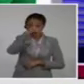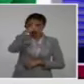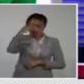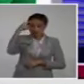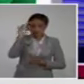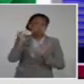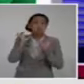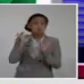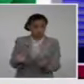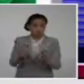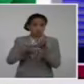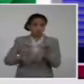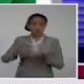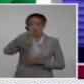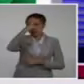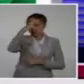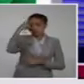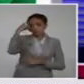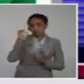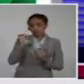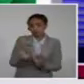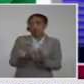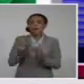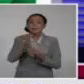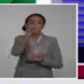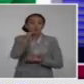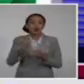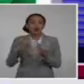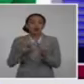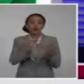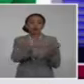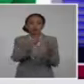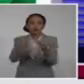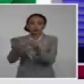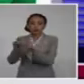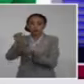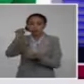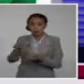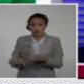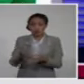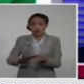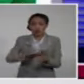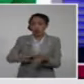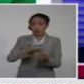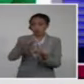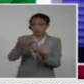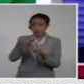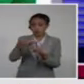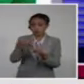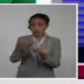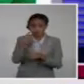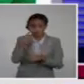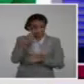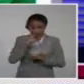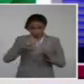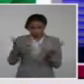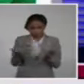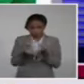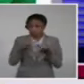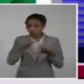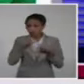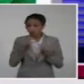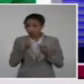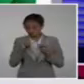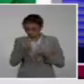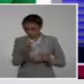provincia, contacto de caso positivo. Fíjense que todos los fallecimientos que hemos tenido que informar